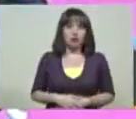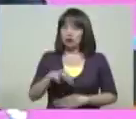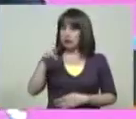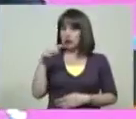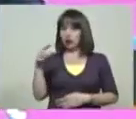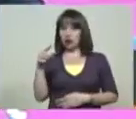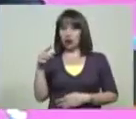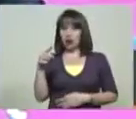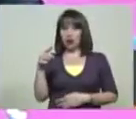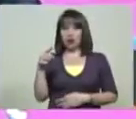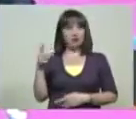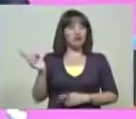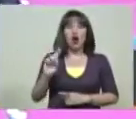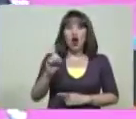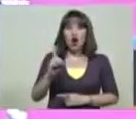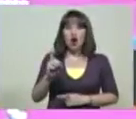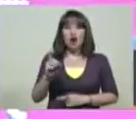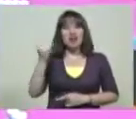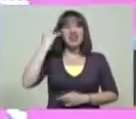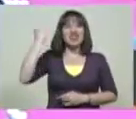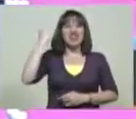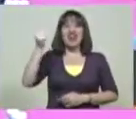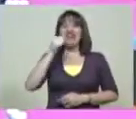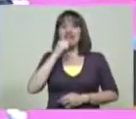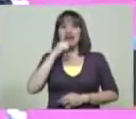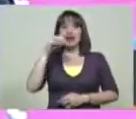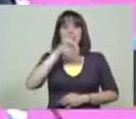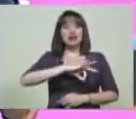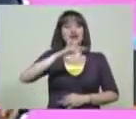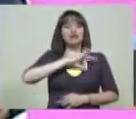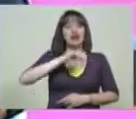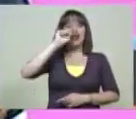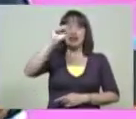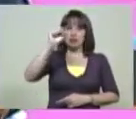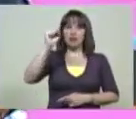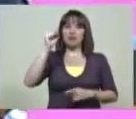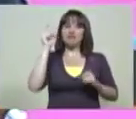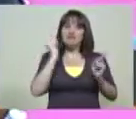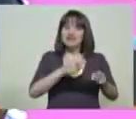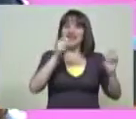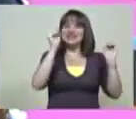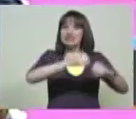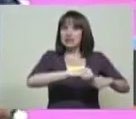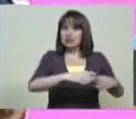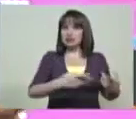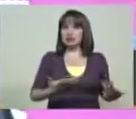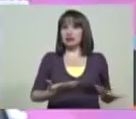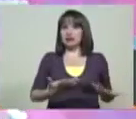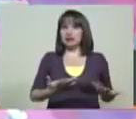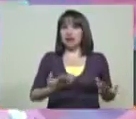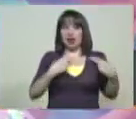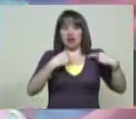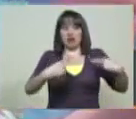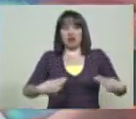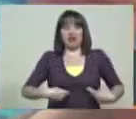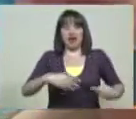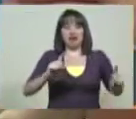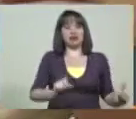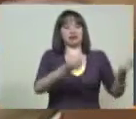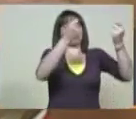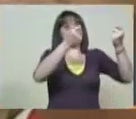el socialismo la idea brillante grandiosa que la humanidad tiene que rescatar